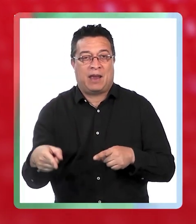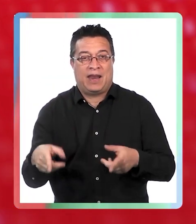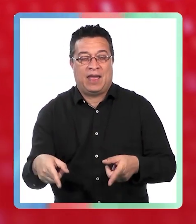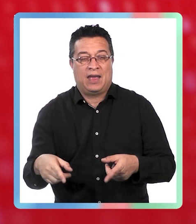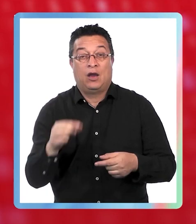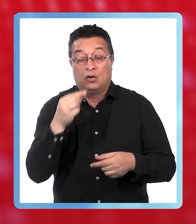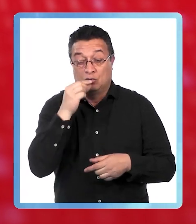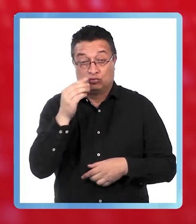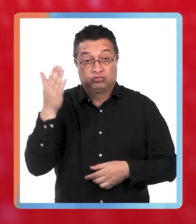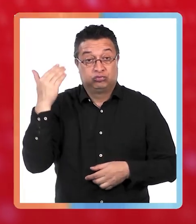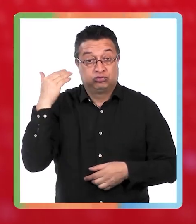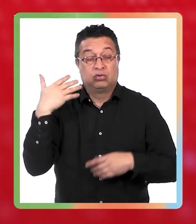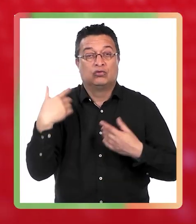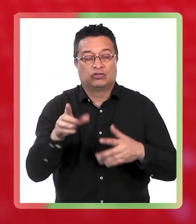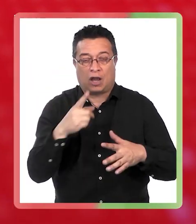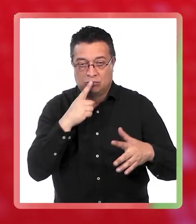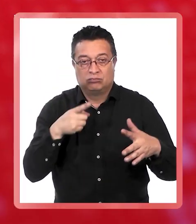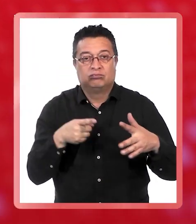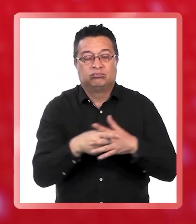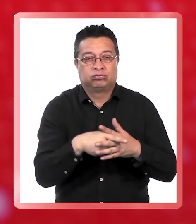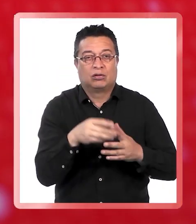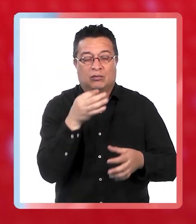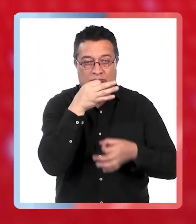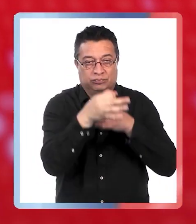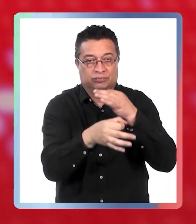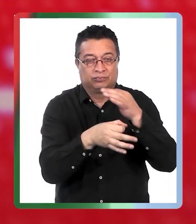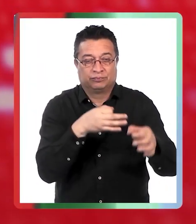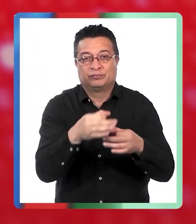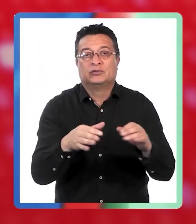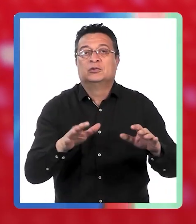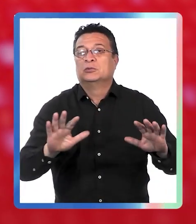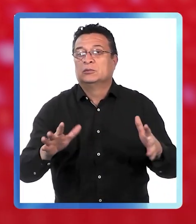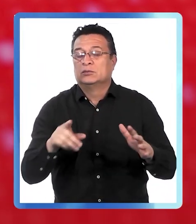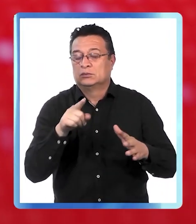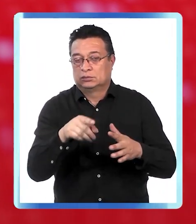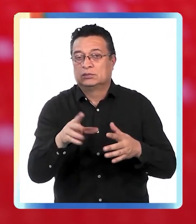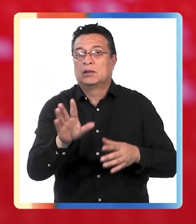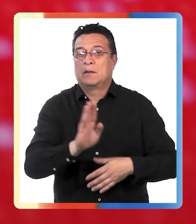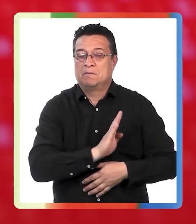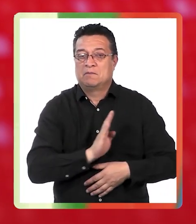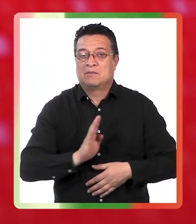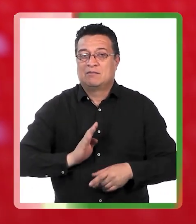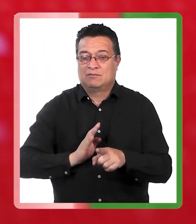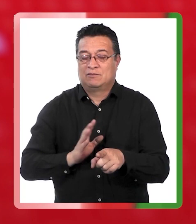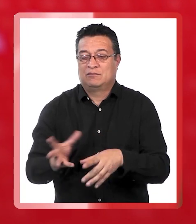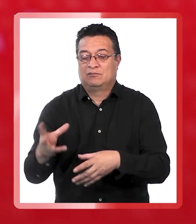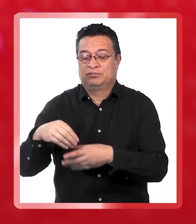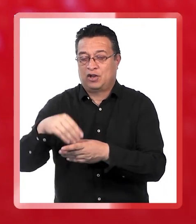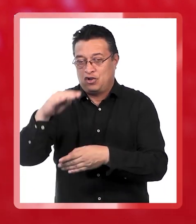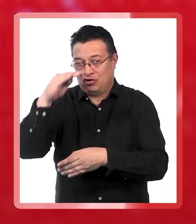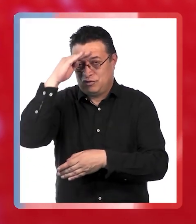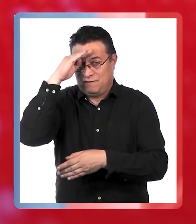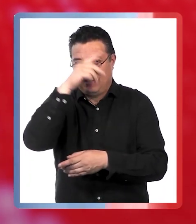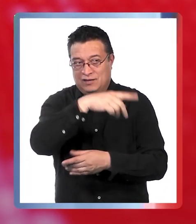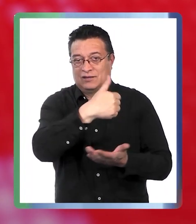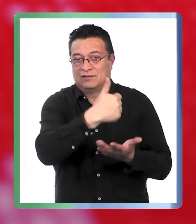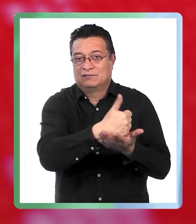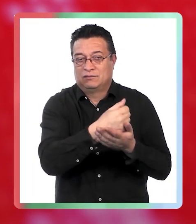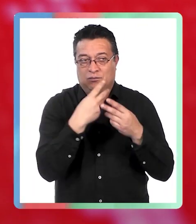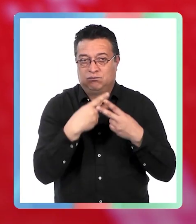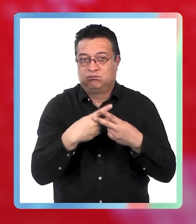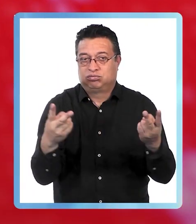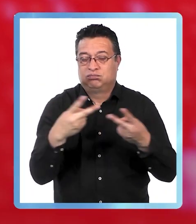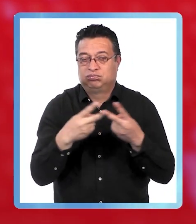semana. Hace pocos días se filtraron mensajes enviados presuntamente por integrantes del círculo de confianza del